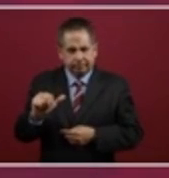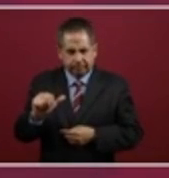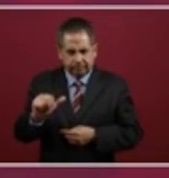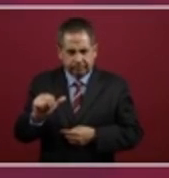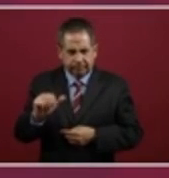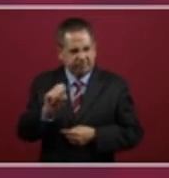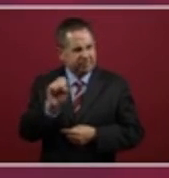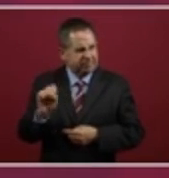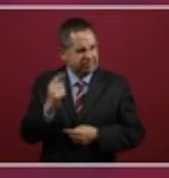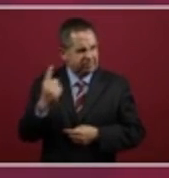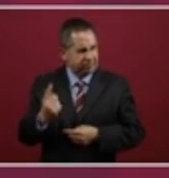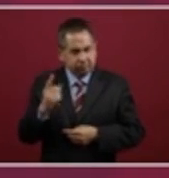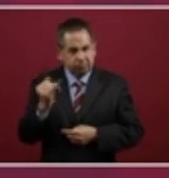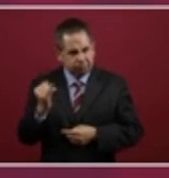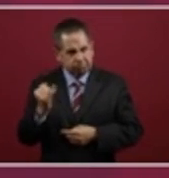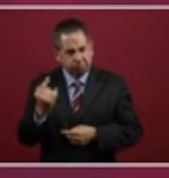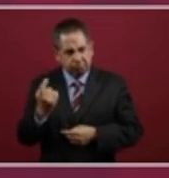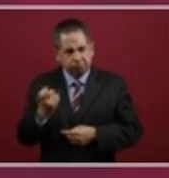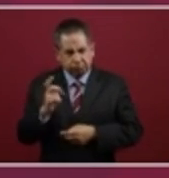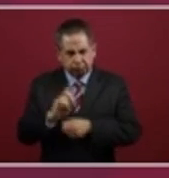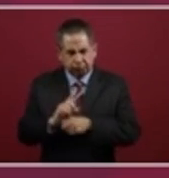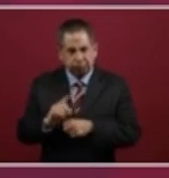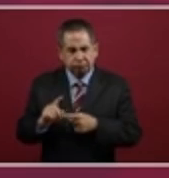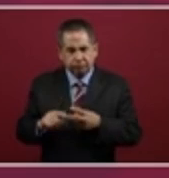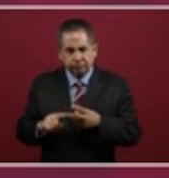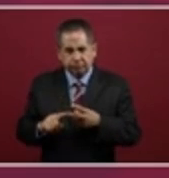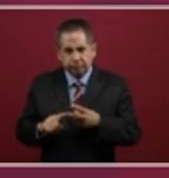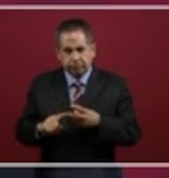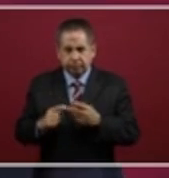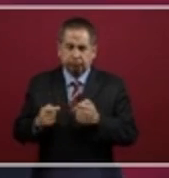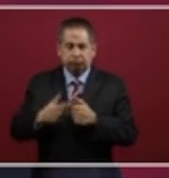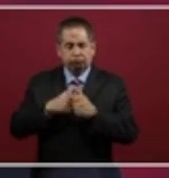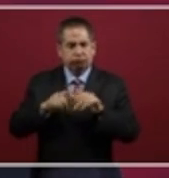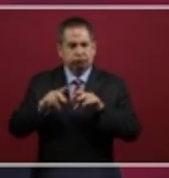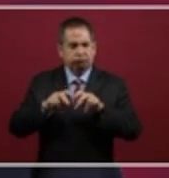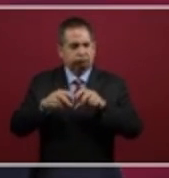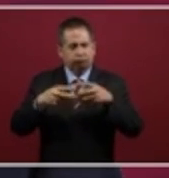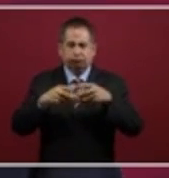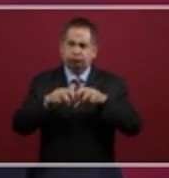sábado primero de junio, después del acto